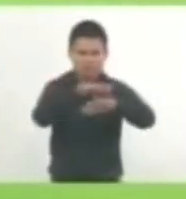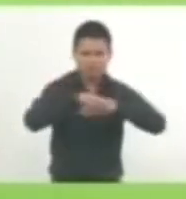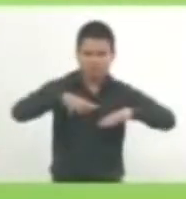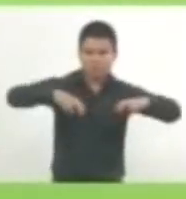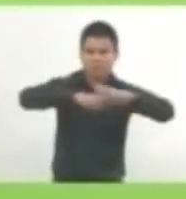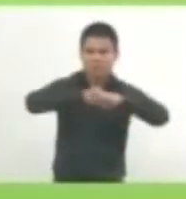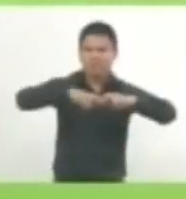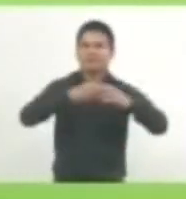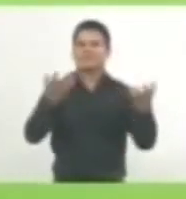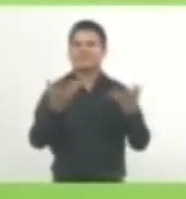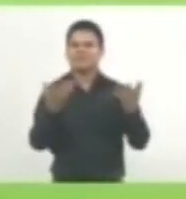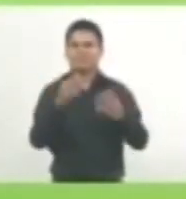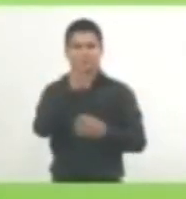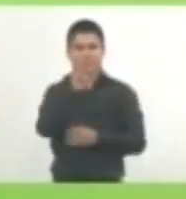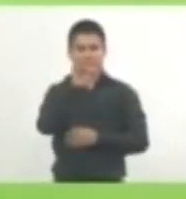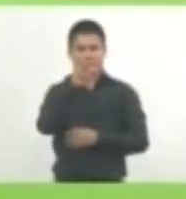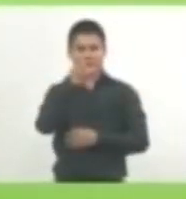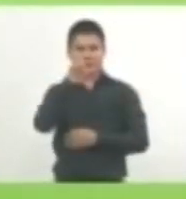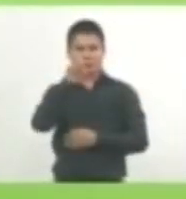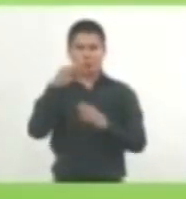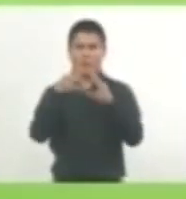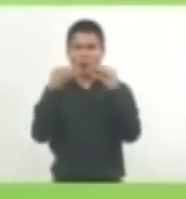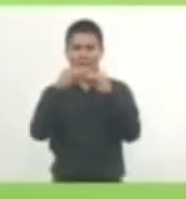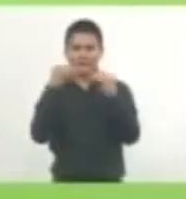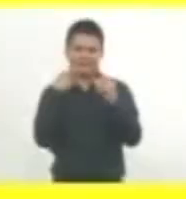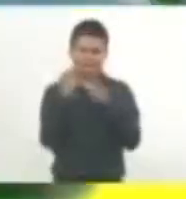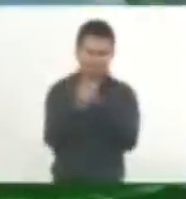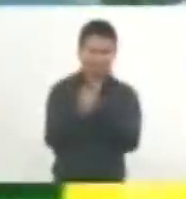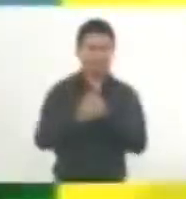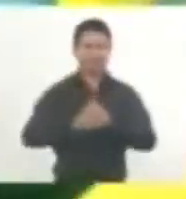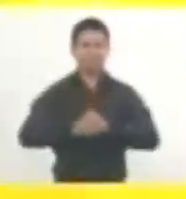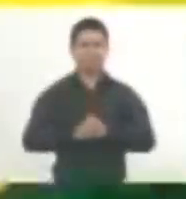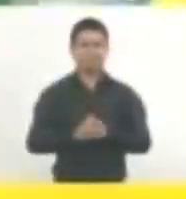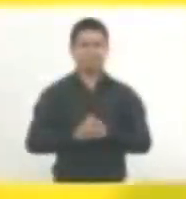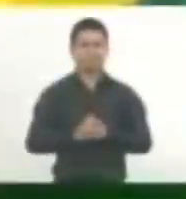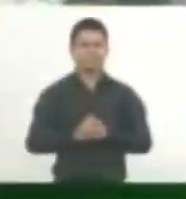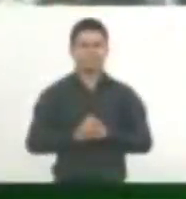Olímpica. Les contamos más detalles al final de la emisión.